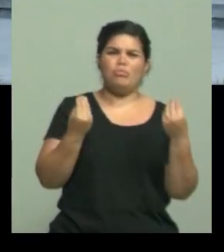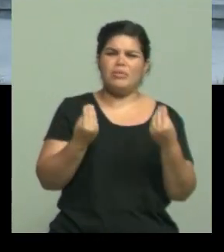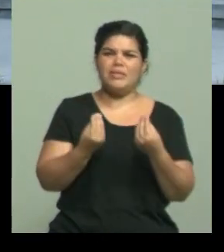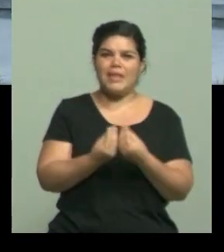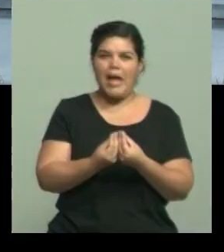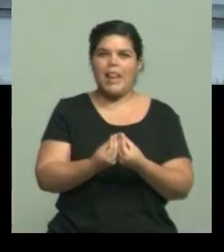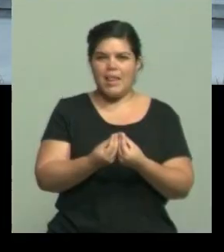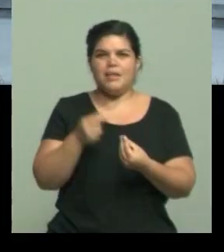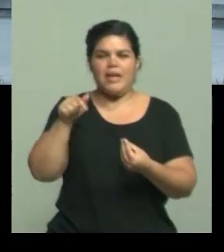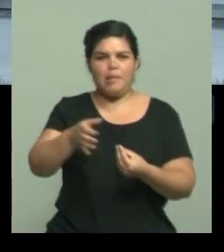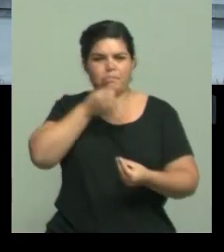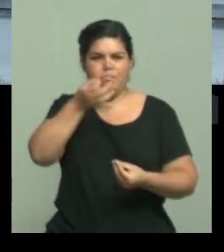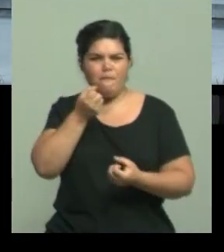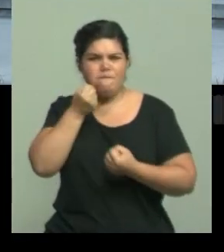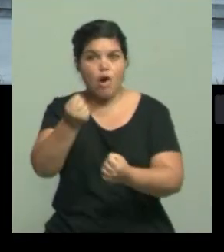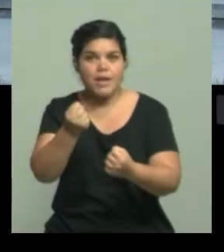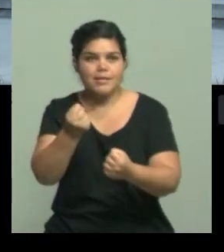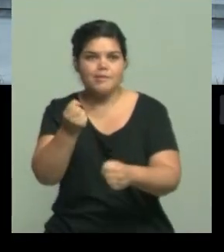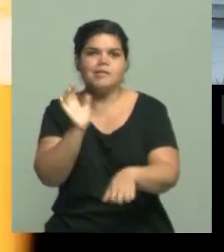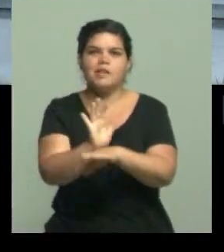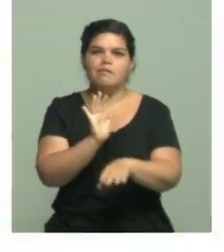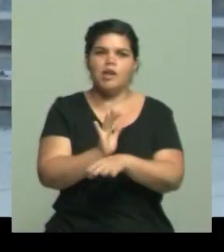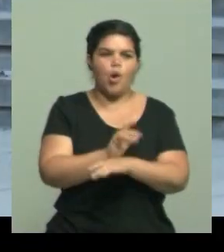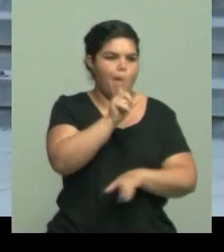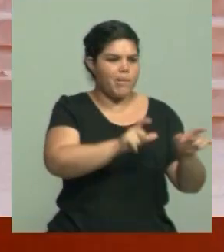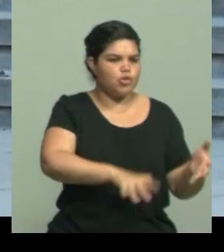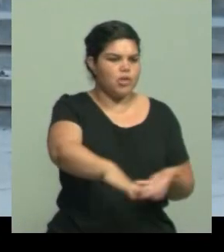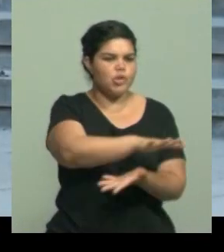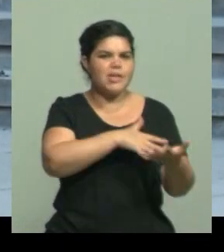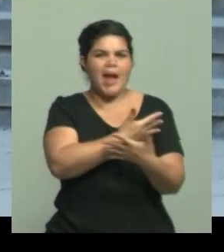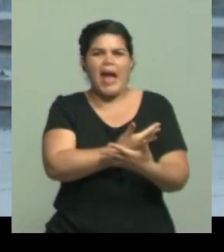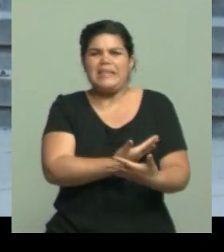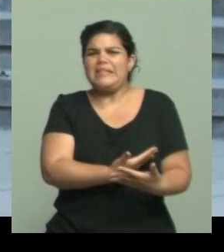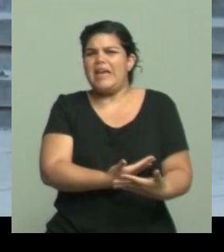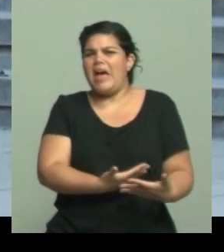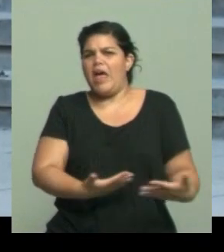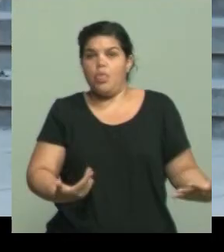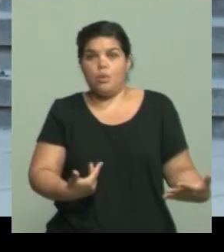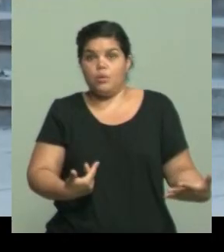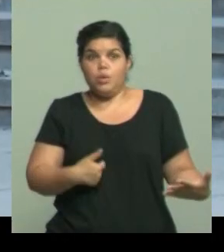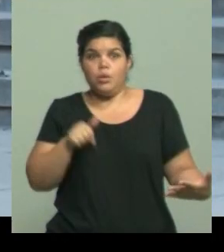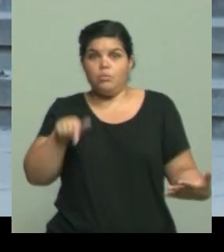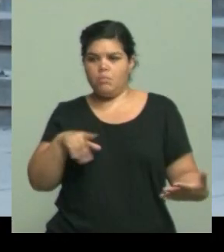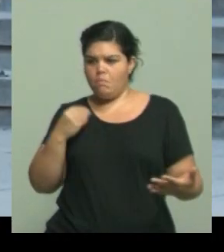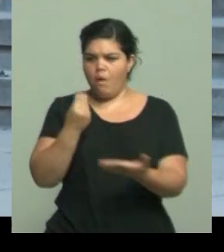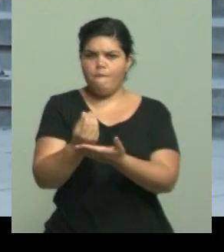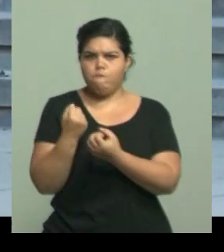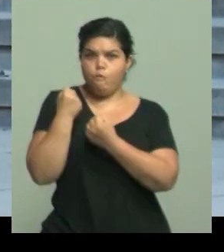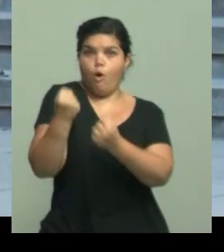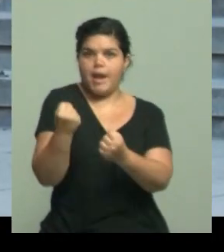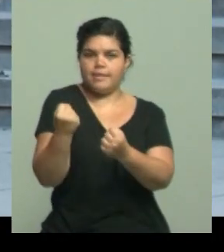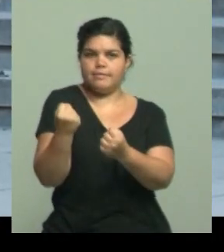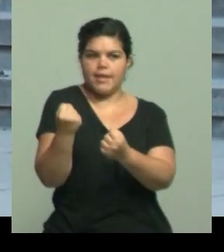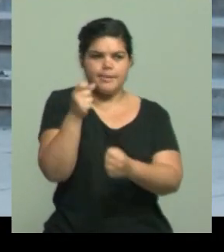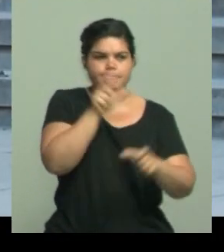años, ¿no es cierto?, de predominio del discurso del Estado presente en todo. Entonces, y con magros resultados. Pero en este desgaste,